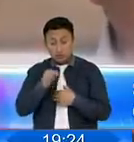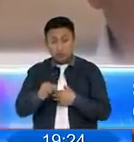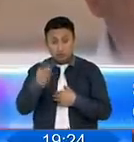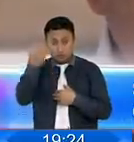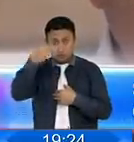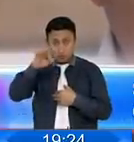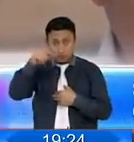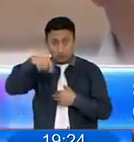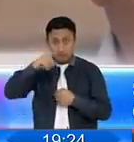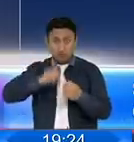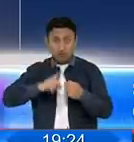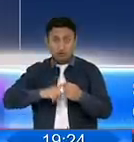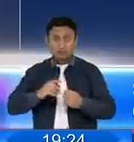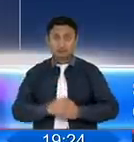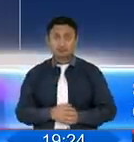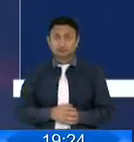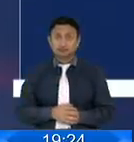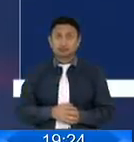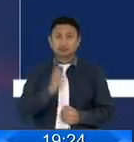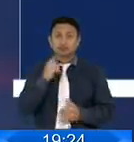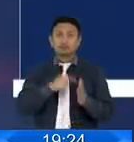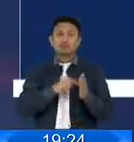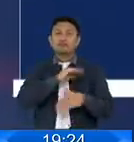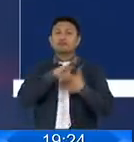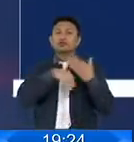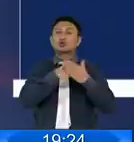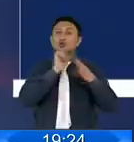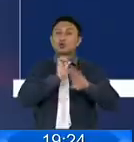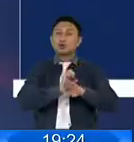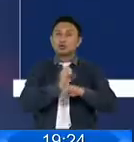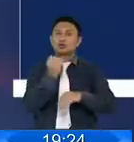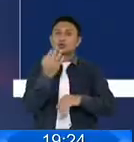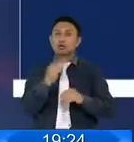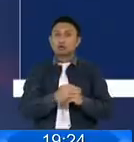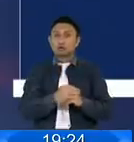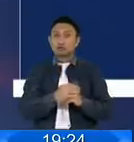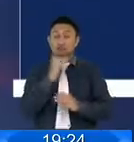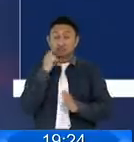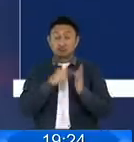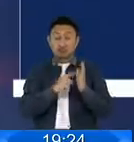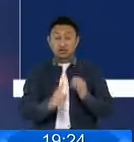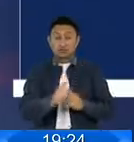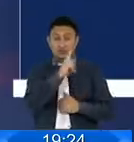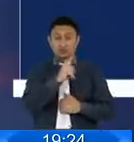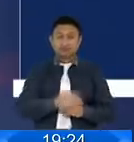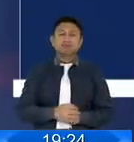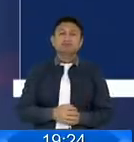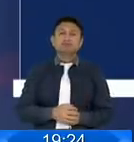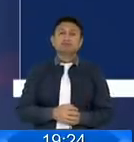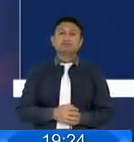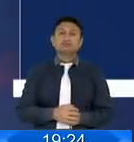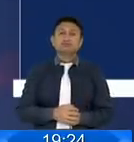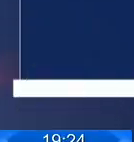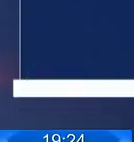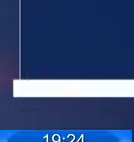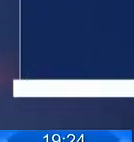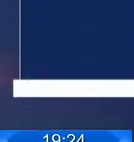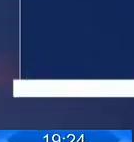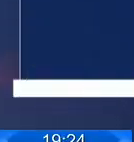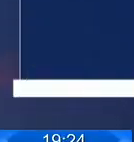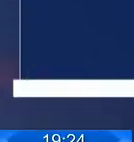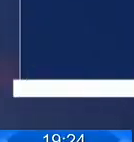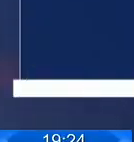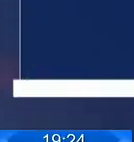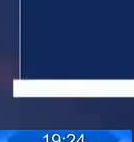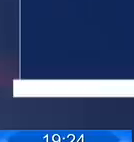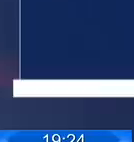ciudad de Quito. Y es que a nivel nacional, sostiene Ceballos, existen 1.872 camas para hospitalización COVID-19,